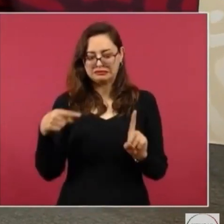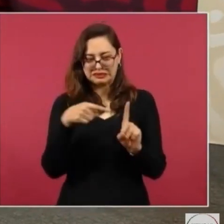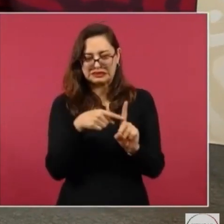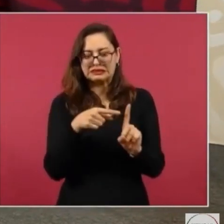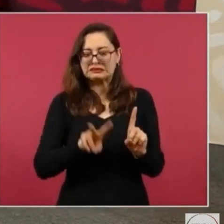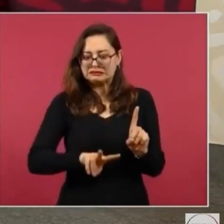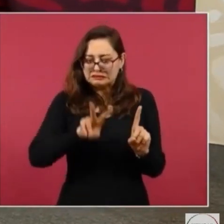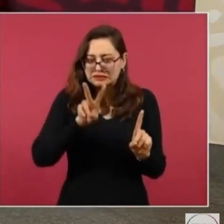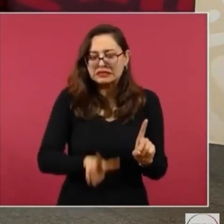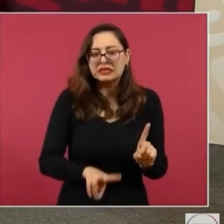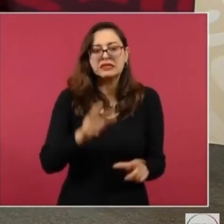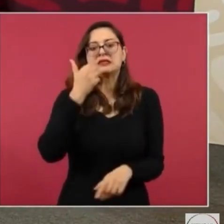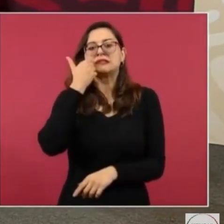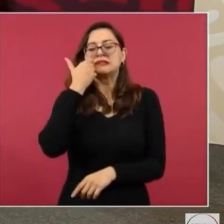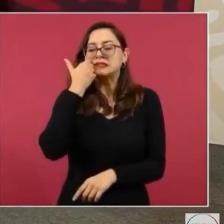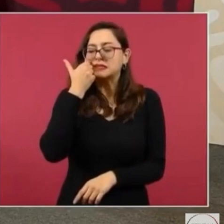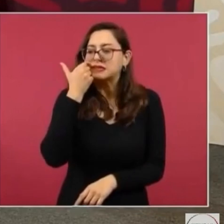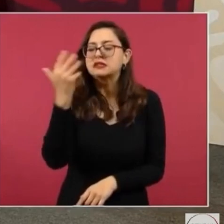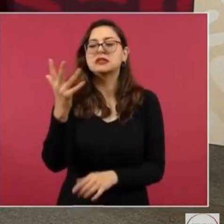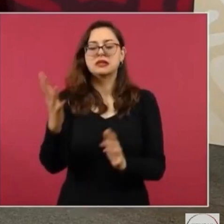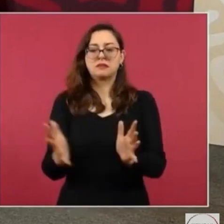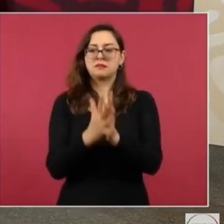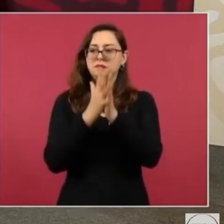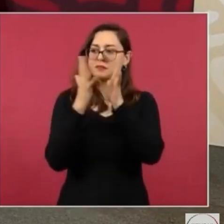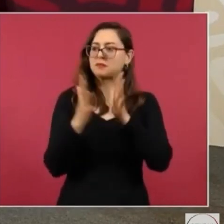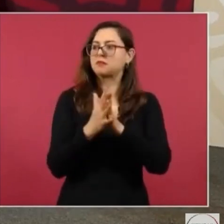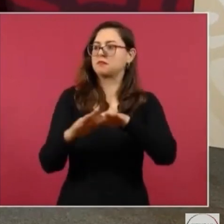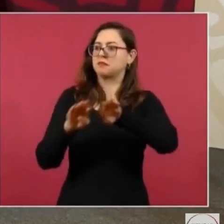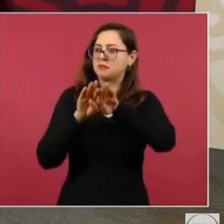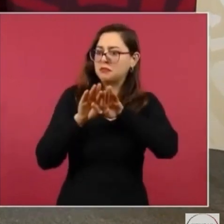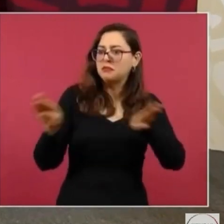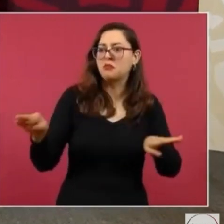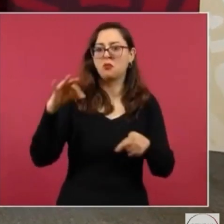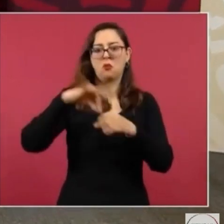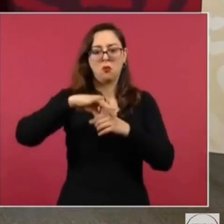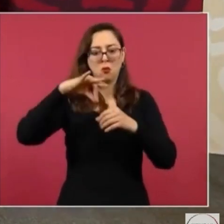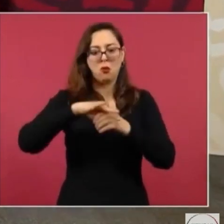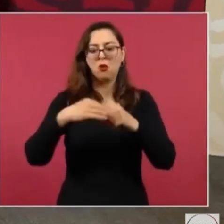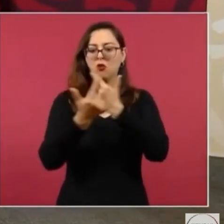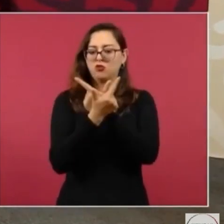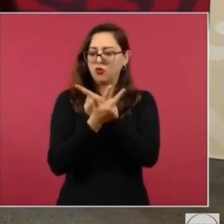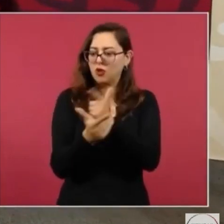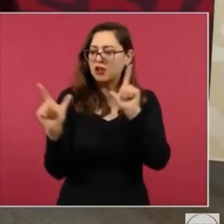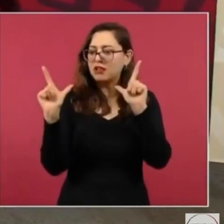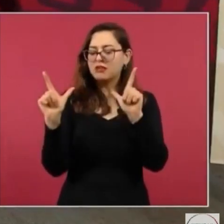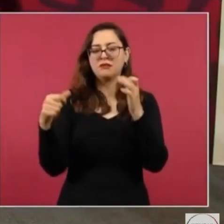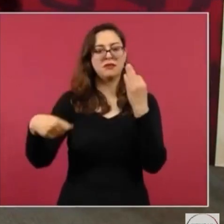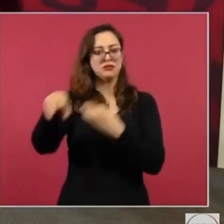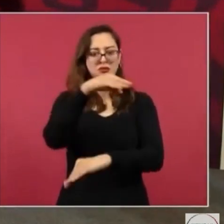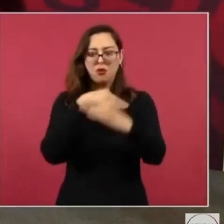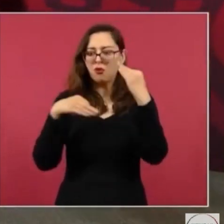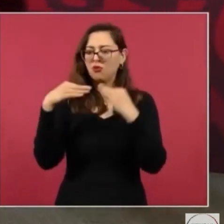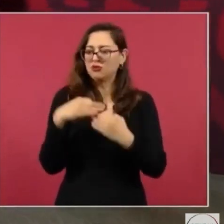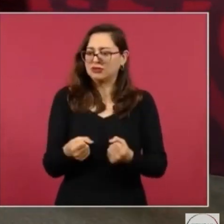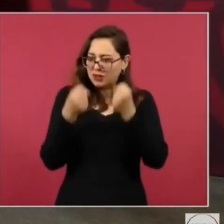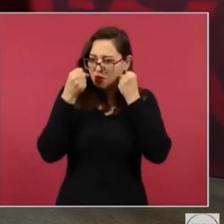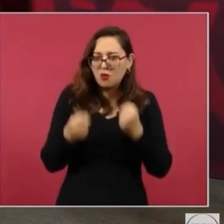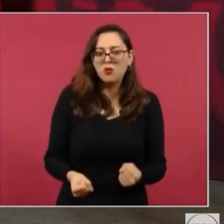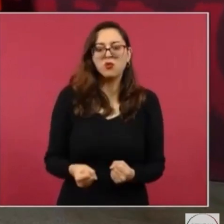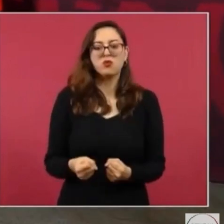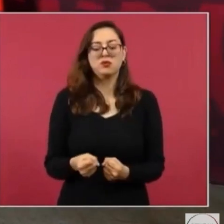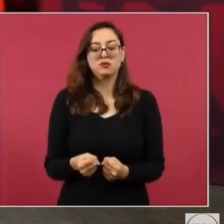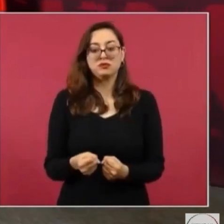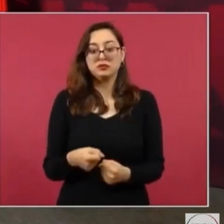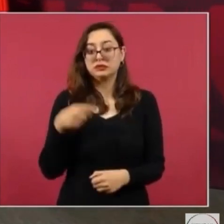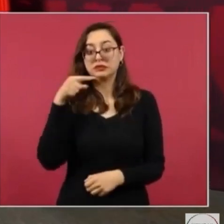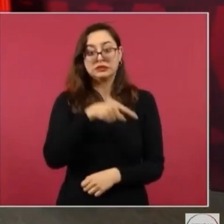que se estableciera una auténtica democracia en nuestro país, que se garantizaran las libertades. Se